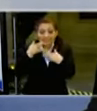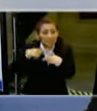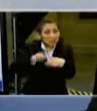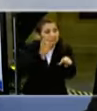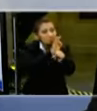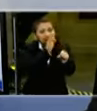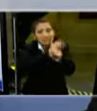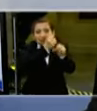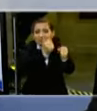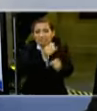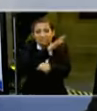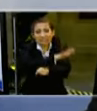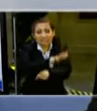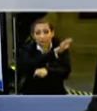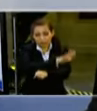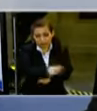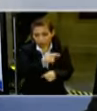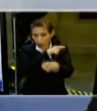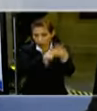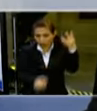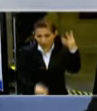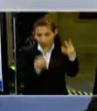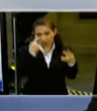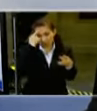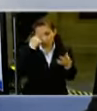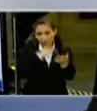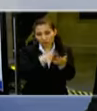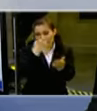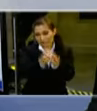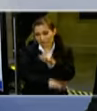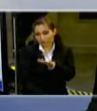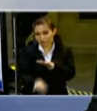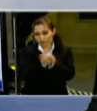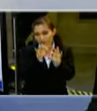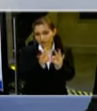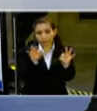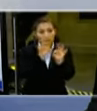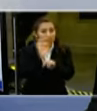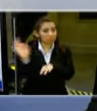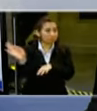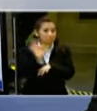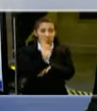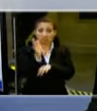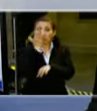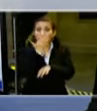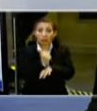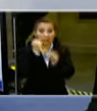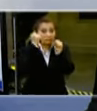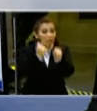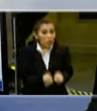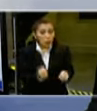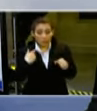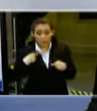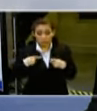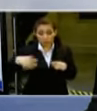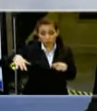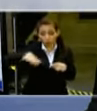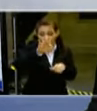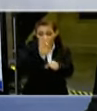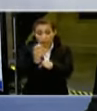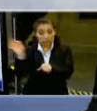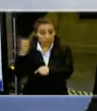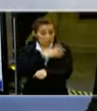seguridad? Déjenme mencionar 4 temas, y esto me parece esencial. Si no tenemos seguridad ciudadana, si